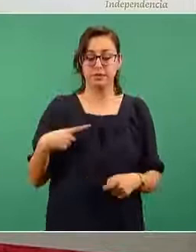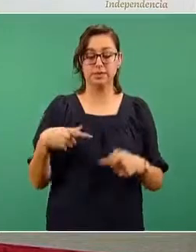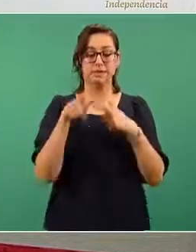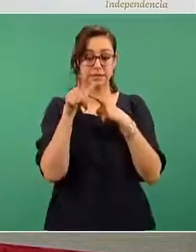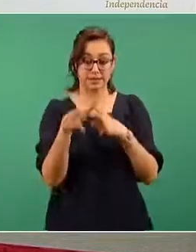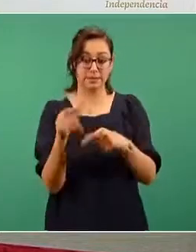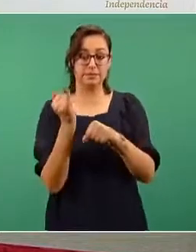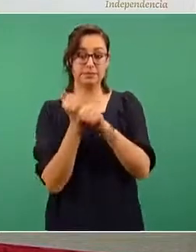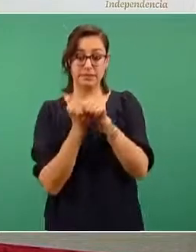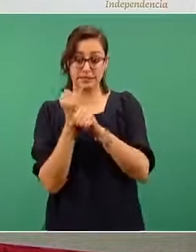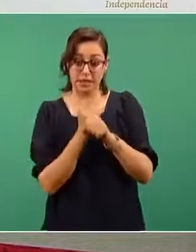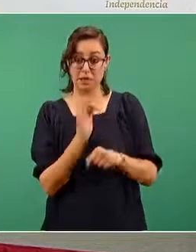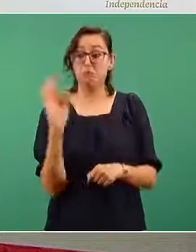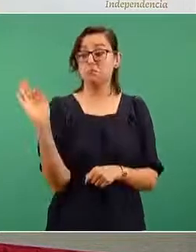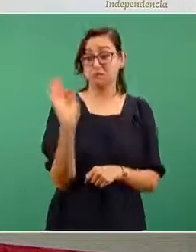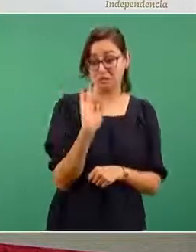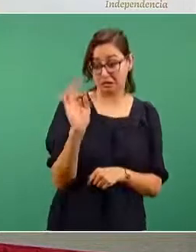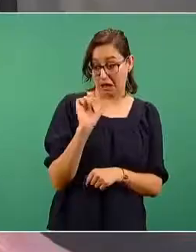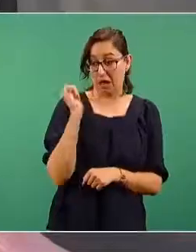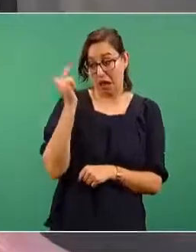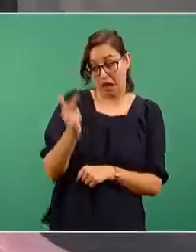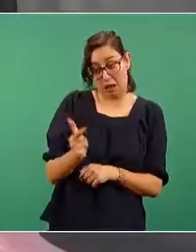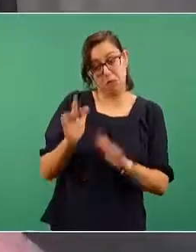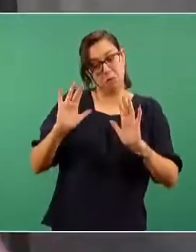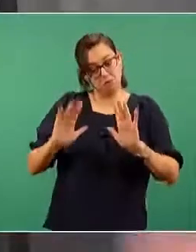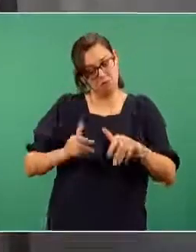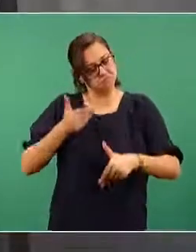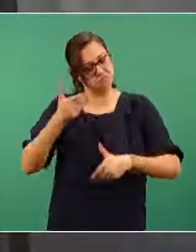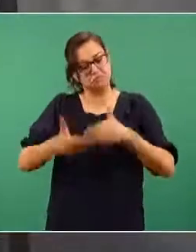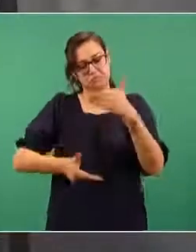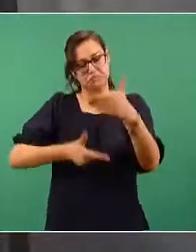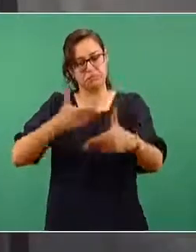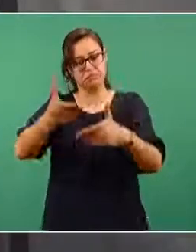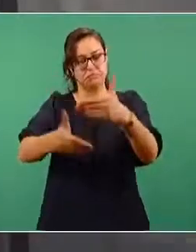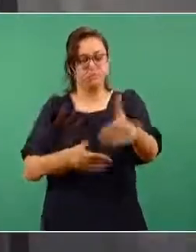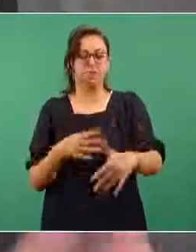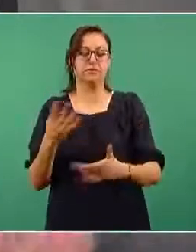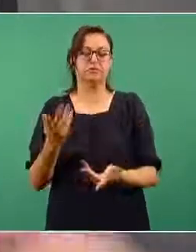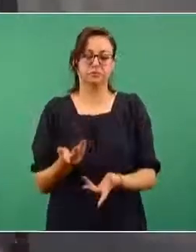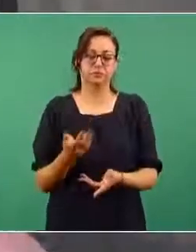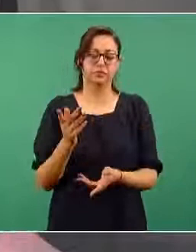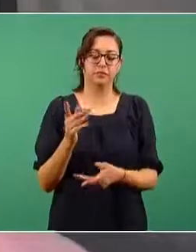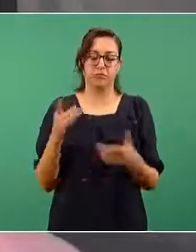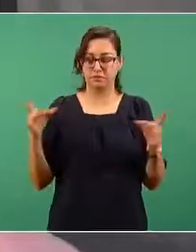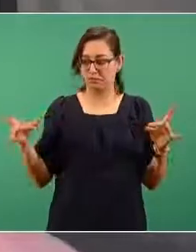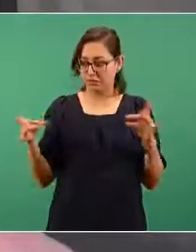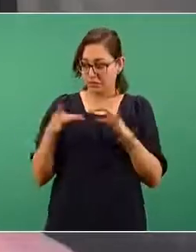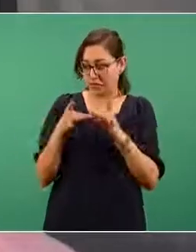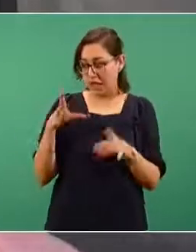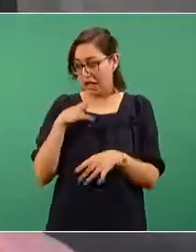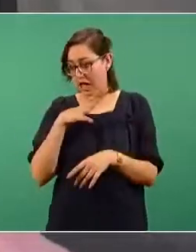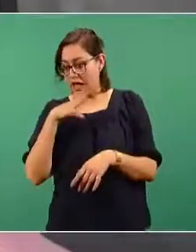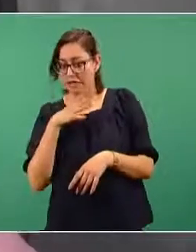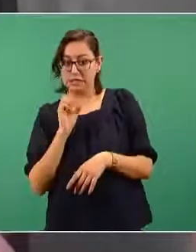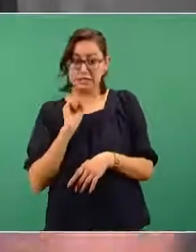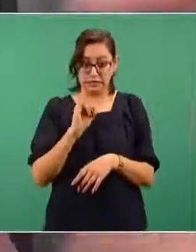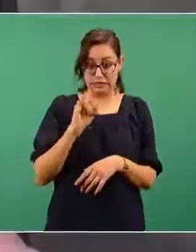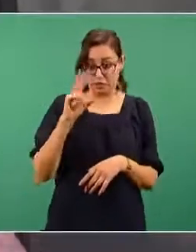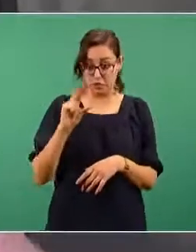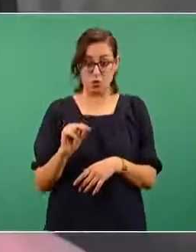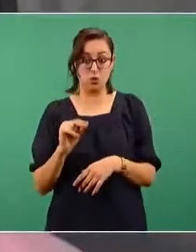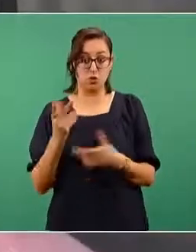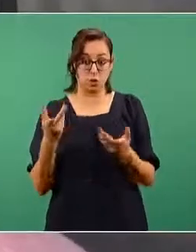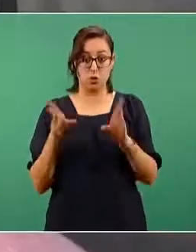esta hipótesis que descartara la relación entre vacuna y condiciones trombóticas, es